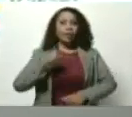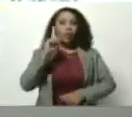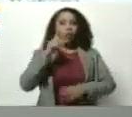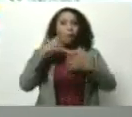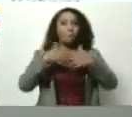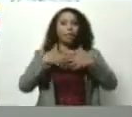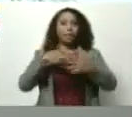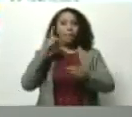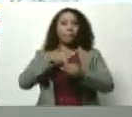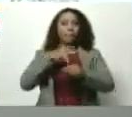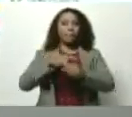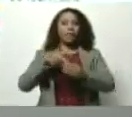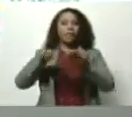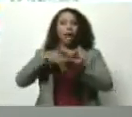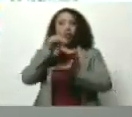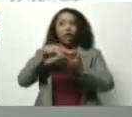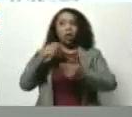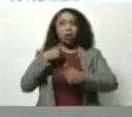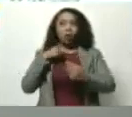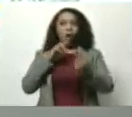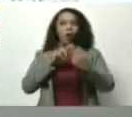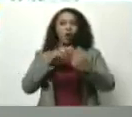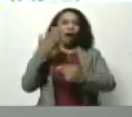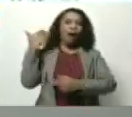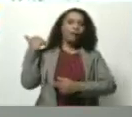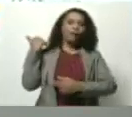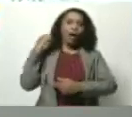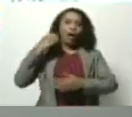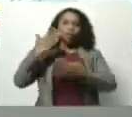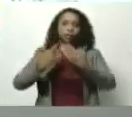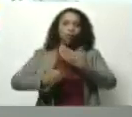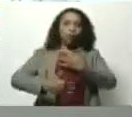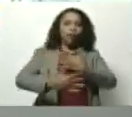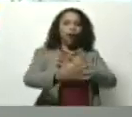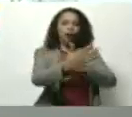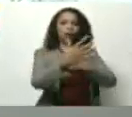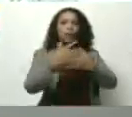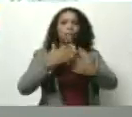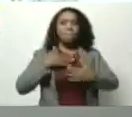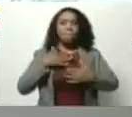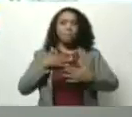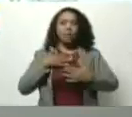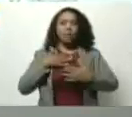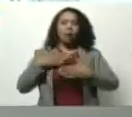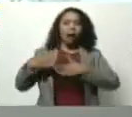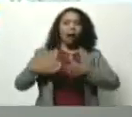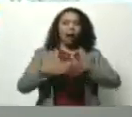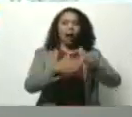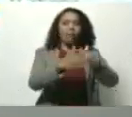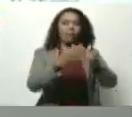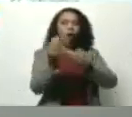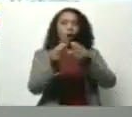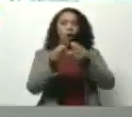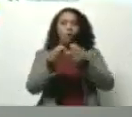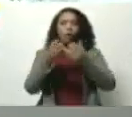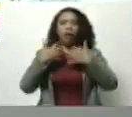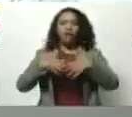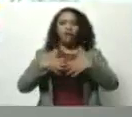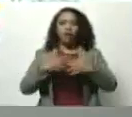nacional que conocido a lo largo de toda mi carrera en esta industria